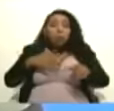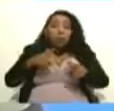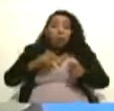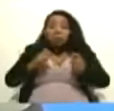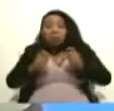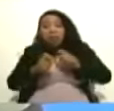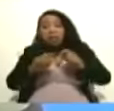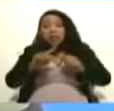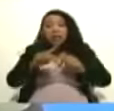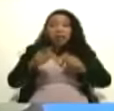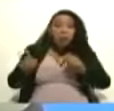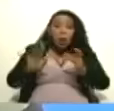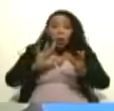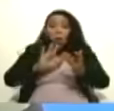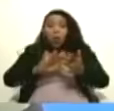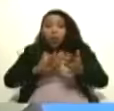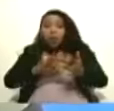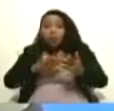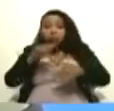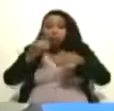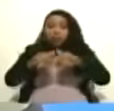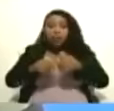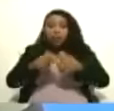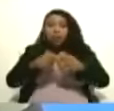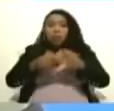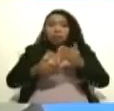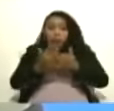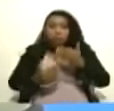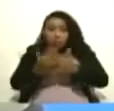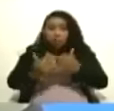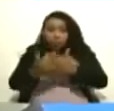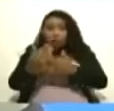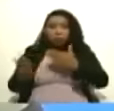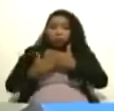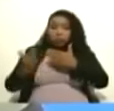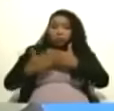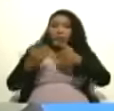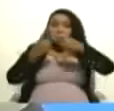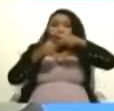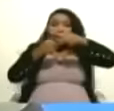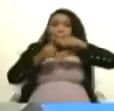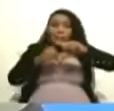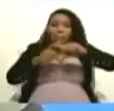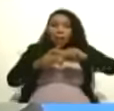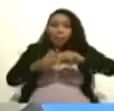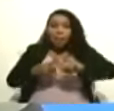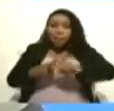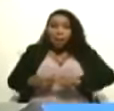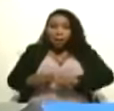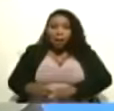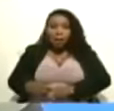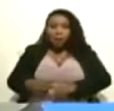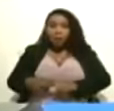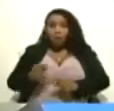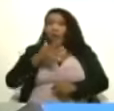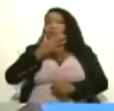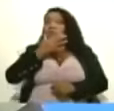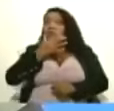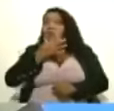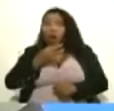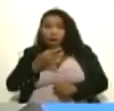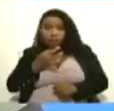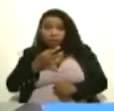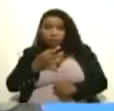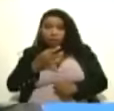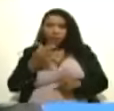transmisión o la velocidad de votos que entran por minuto según la transmisión puede o no cambiar No no es tan simple como una regla de tres